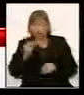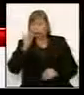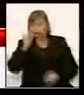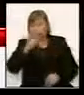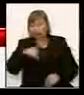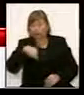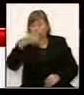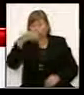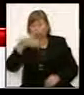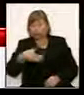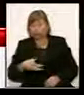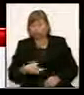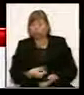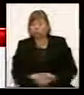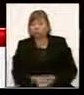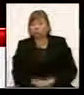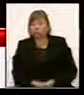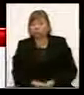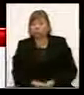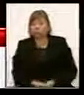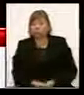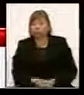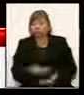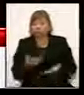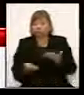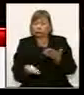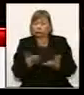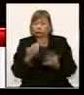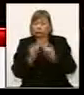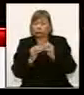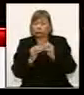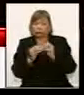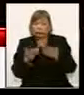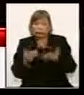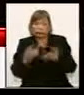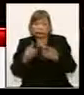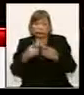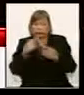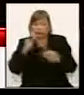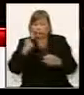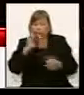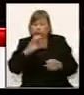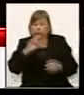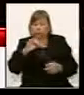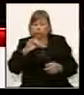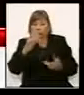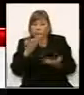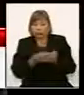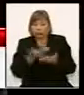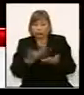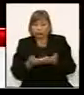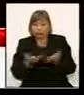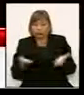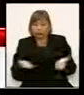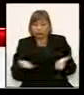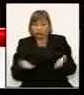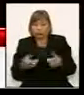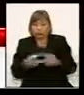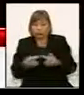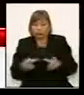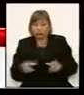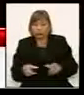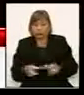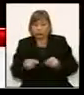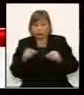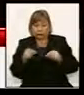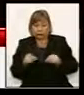que efectivamente, ¿no es cierto?, cuál es la solución técnica adecuada para esta zona, en este